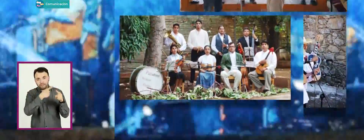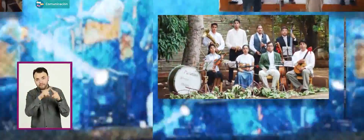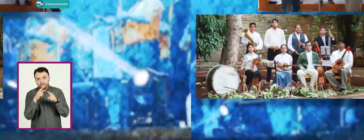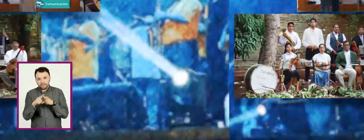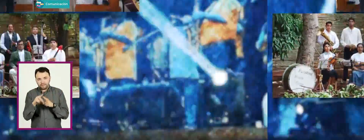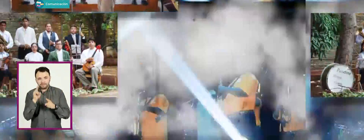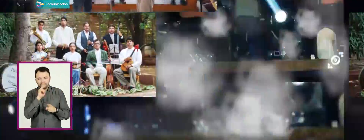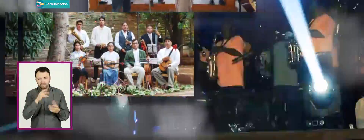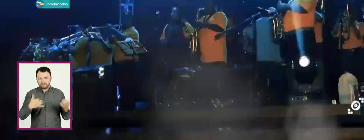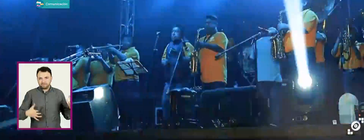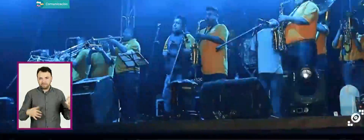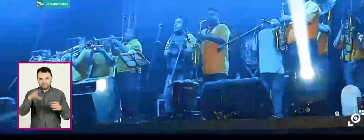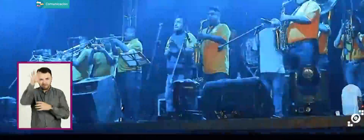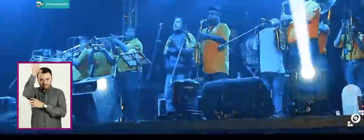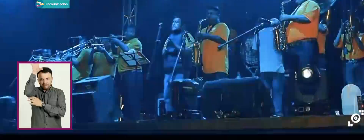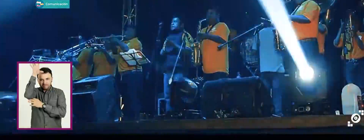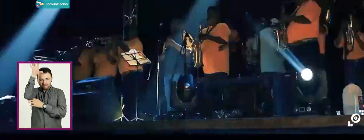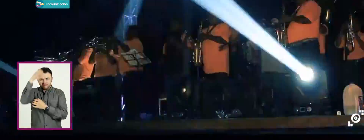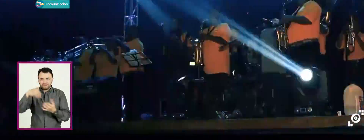banda.